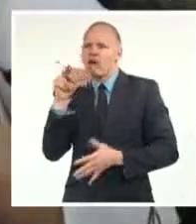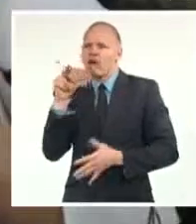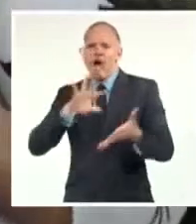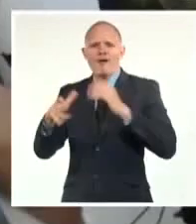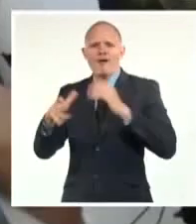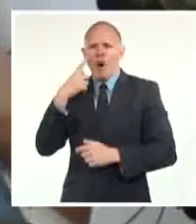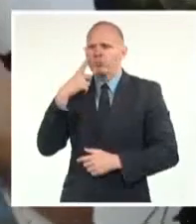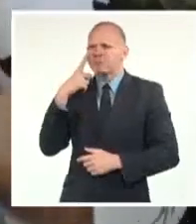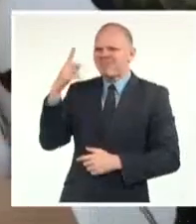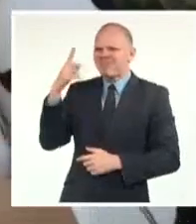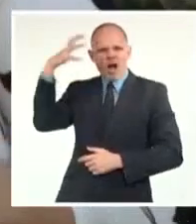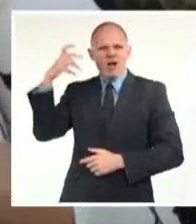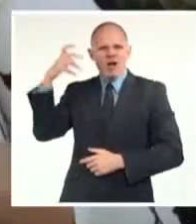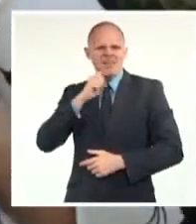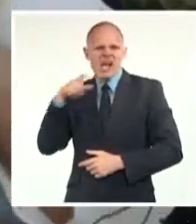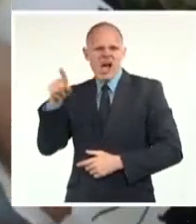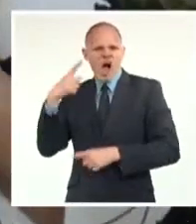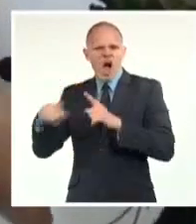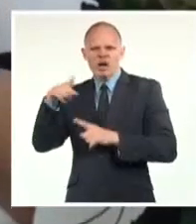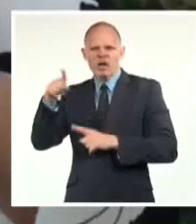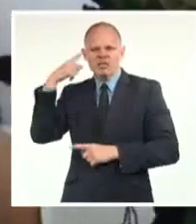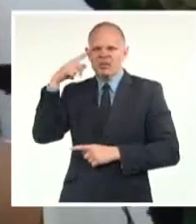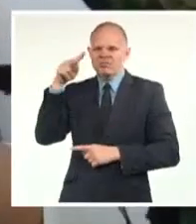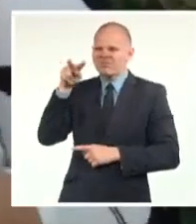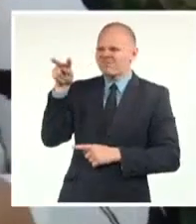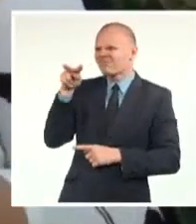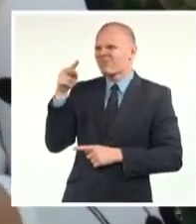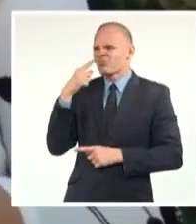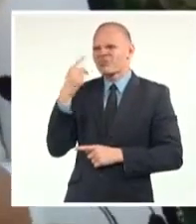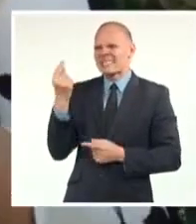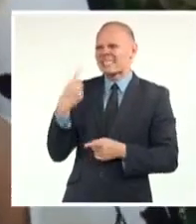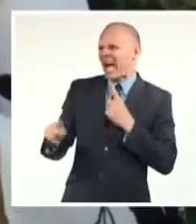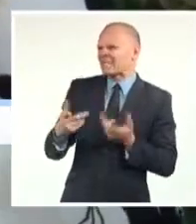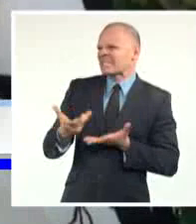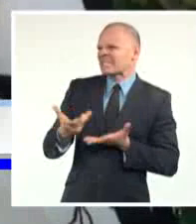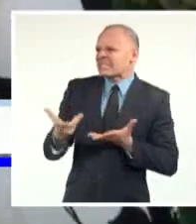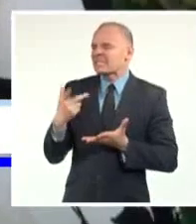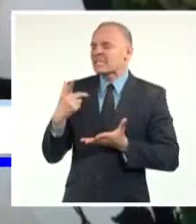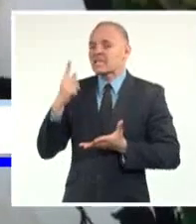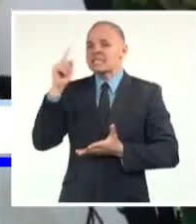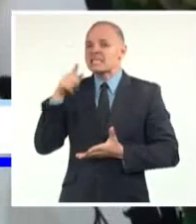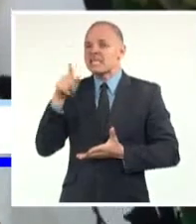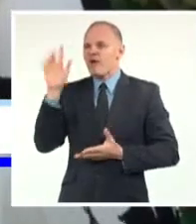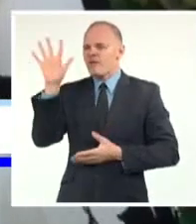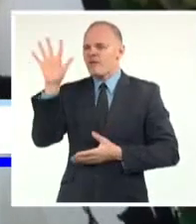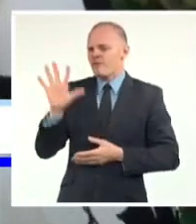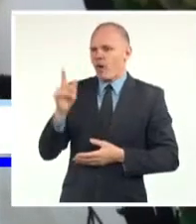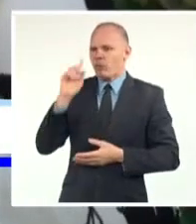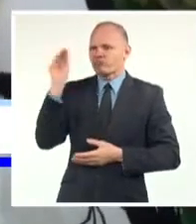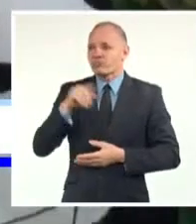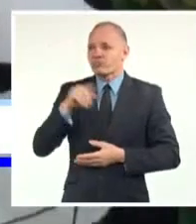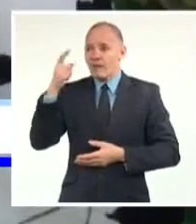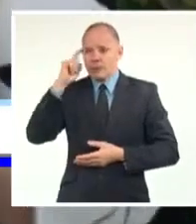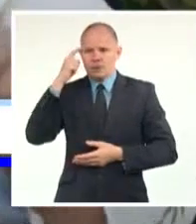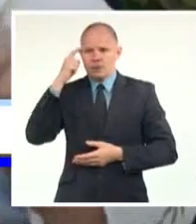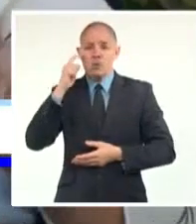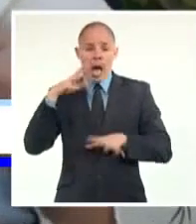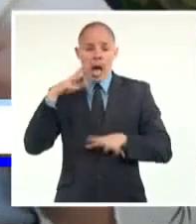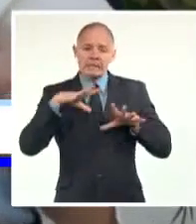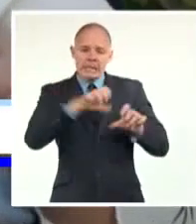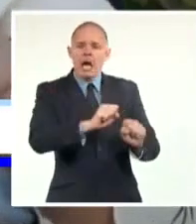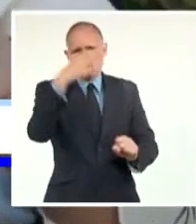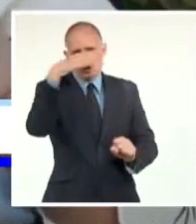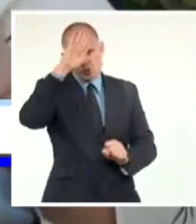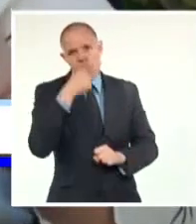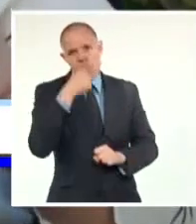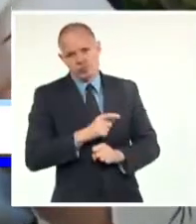maquinaciones de esta potencia en ciernes, de este imperio en ciernes, que desde su inicio está pensando en la forma más